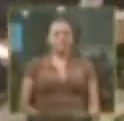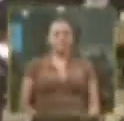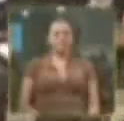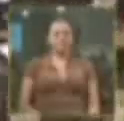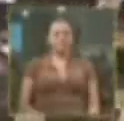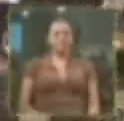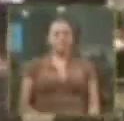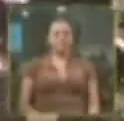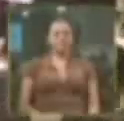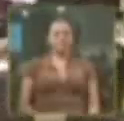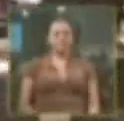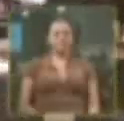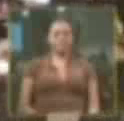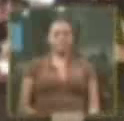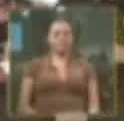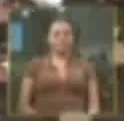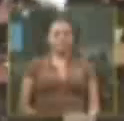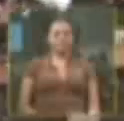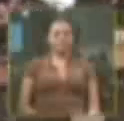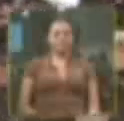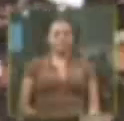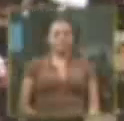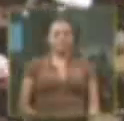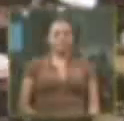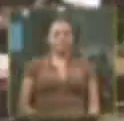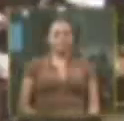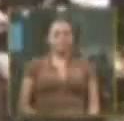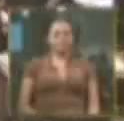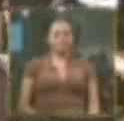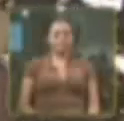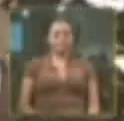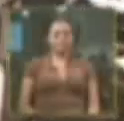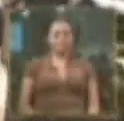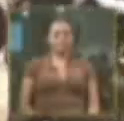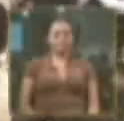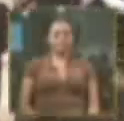Mañana, ¿qué hora, señor presidente?